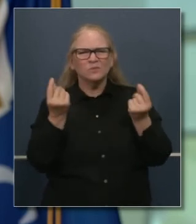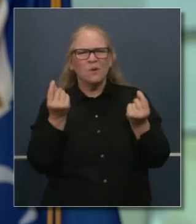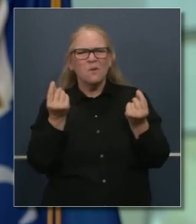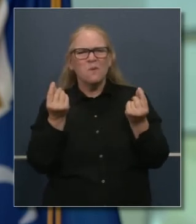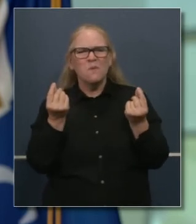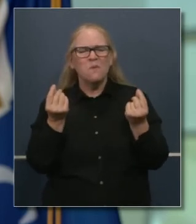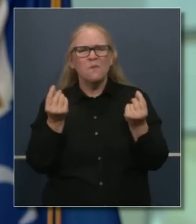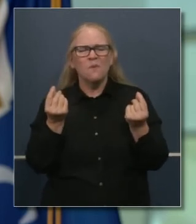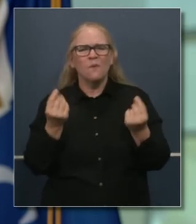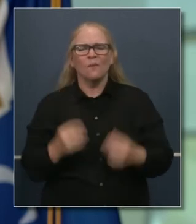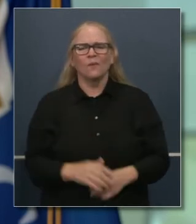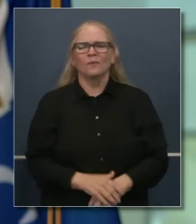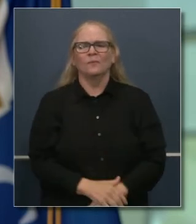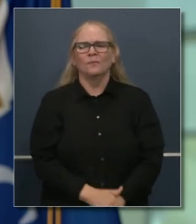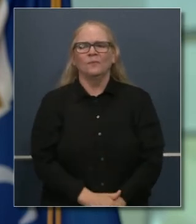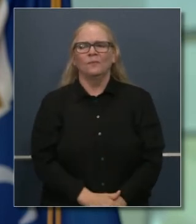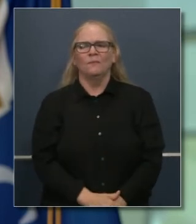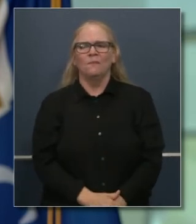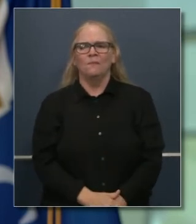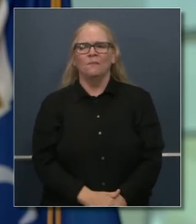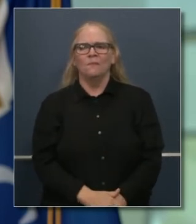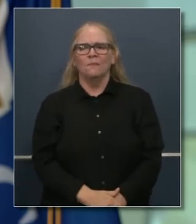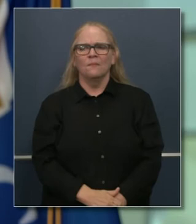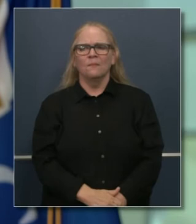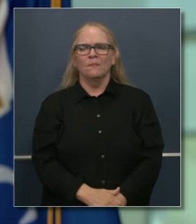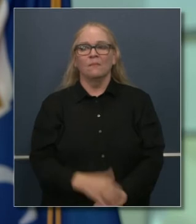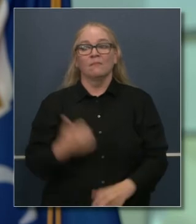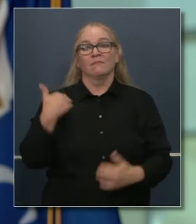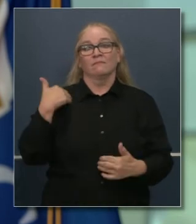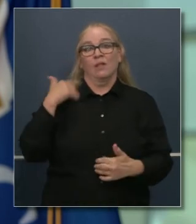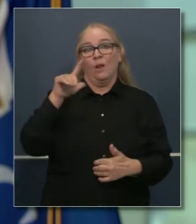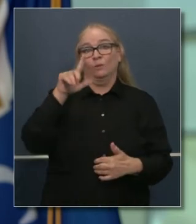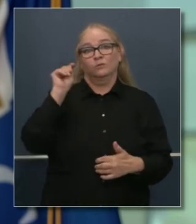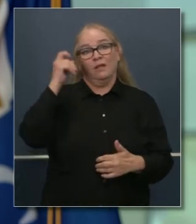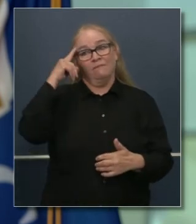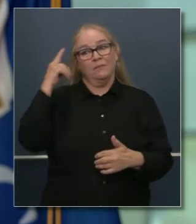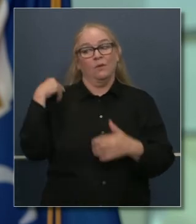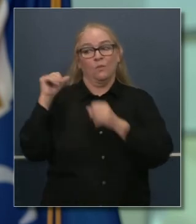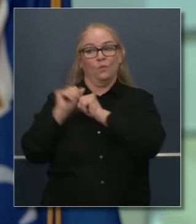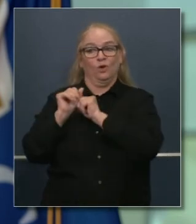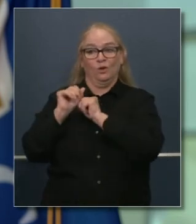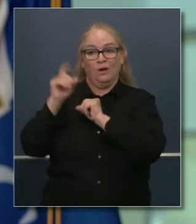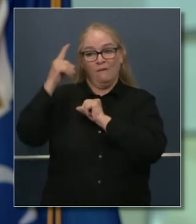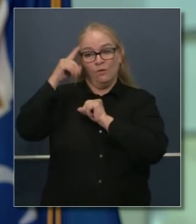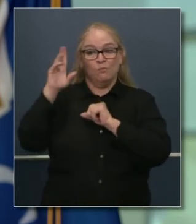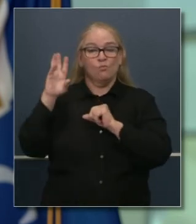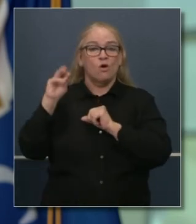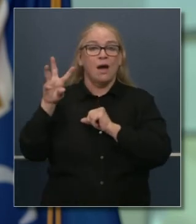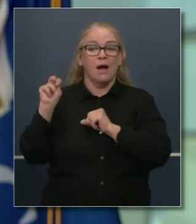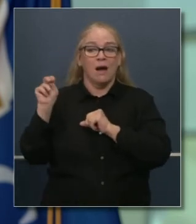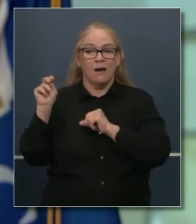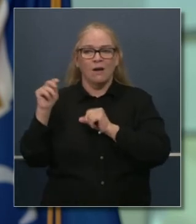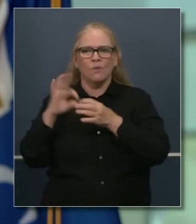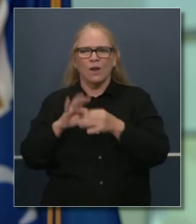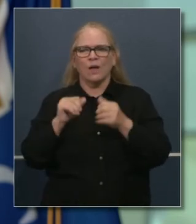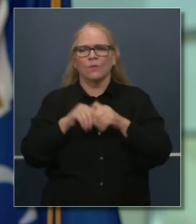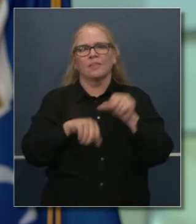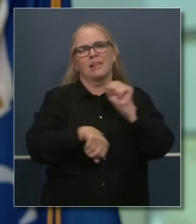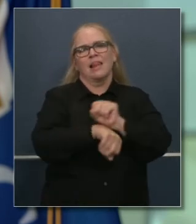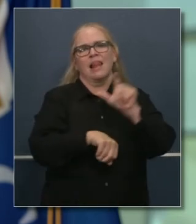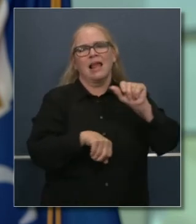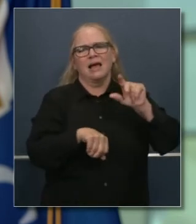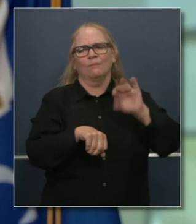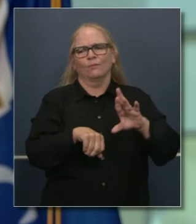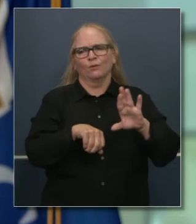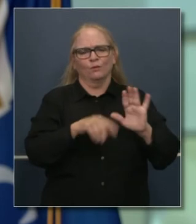pues he estado en contacto constante desde que me postulé para gobernador no solo con preocupaciones de labora de